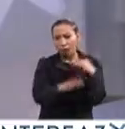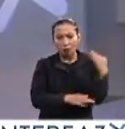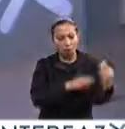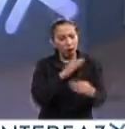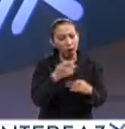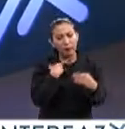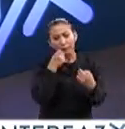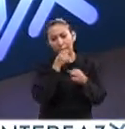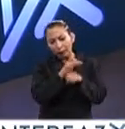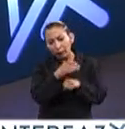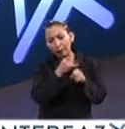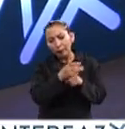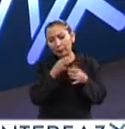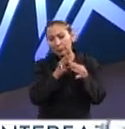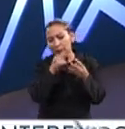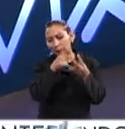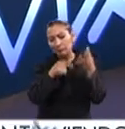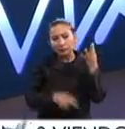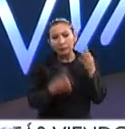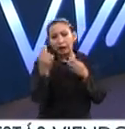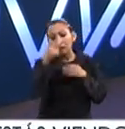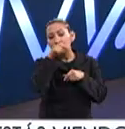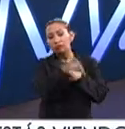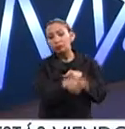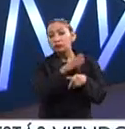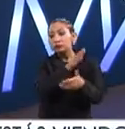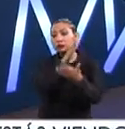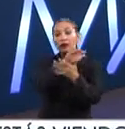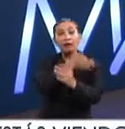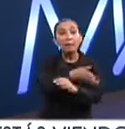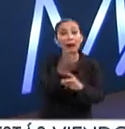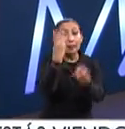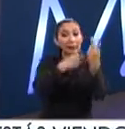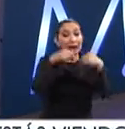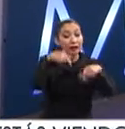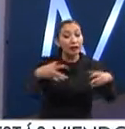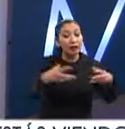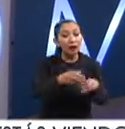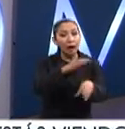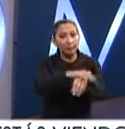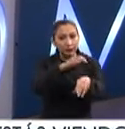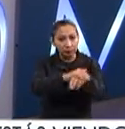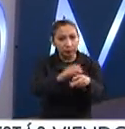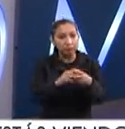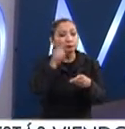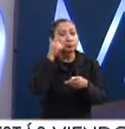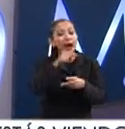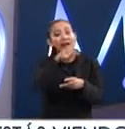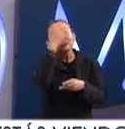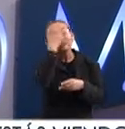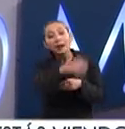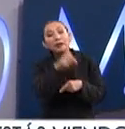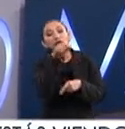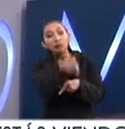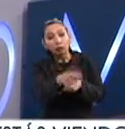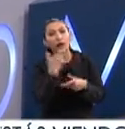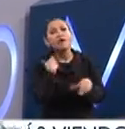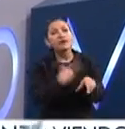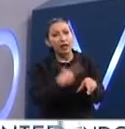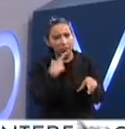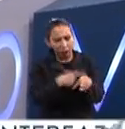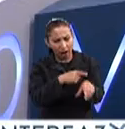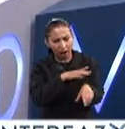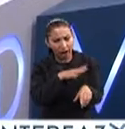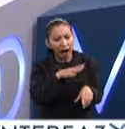se les informa, se les plantea la necesidad de que acudan sus familiares, sus amigos, para que sepan que ellos están